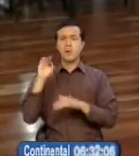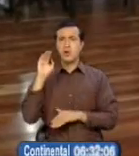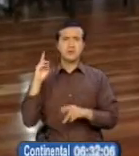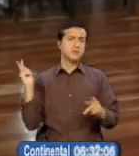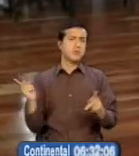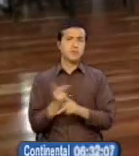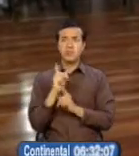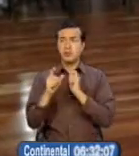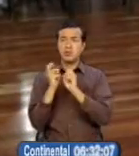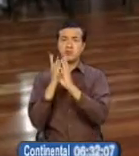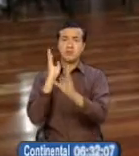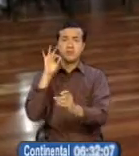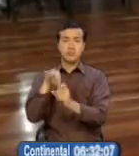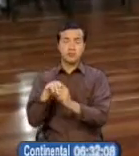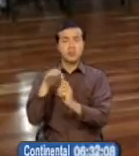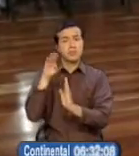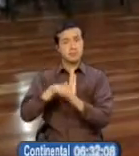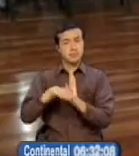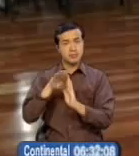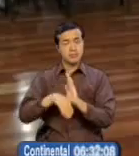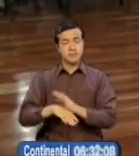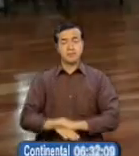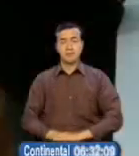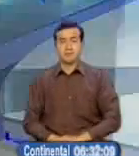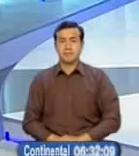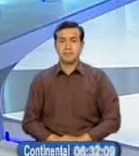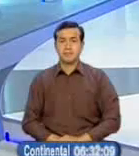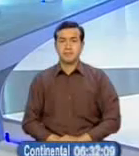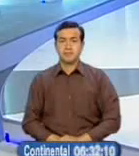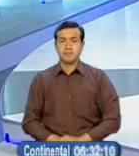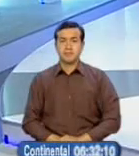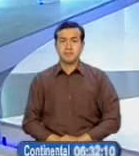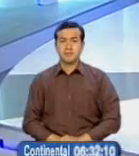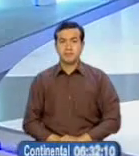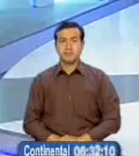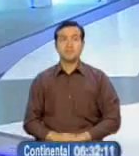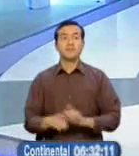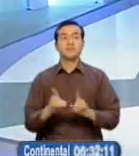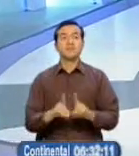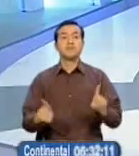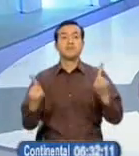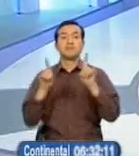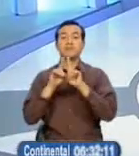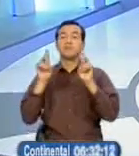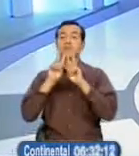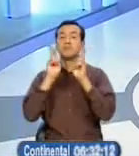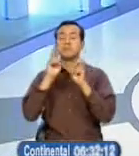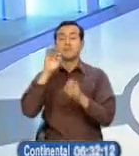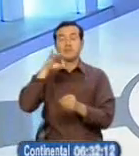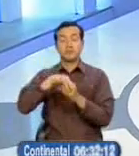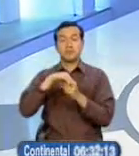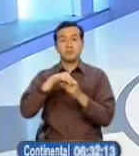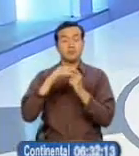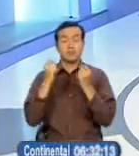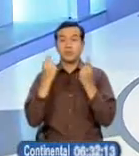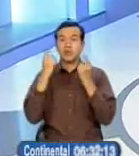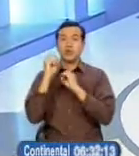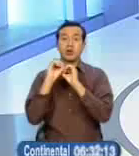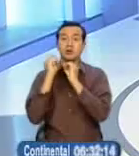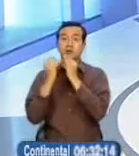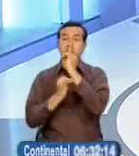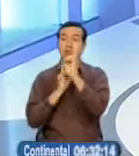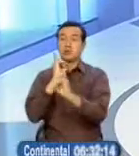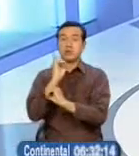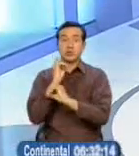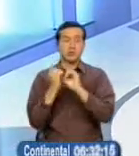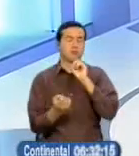alta de los últimos 20 años. Fanny Lara, Ecuador TV. Y los resultados del plebiscito sorprendieron a las organizaciones internacionales, pero también